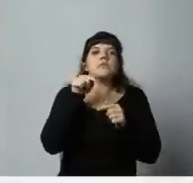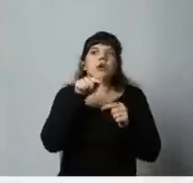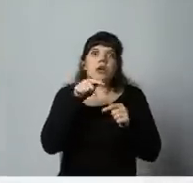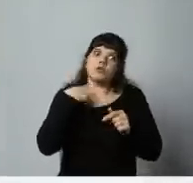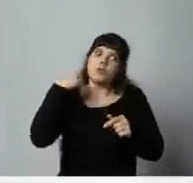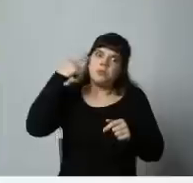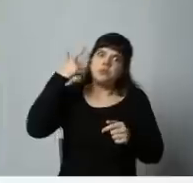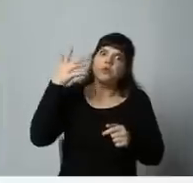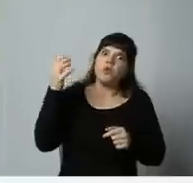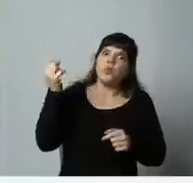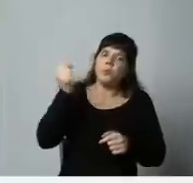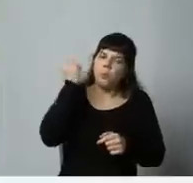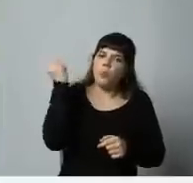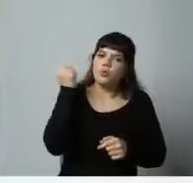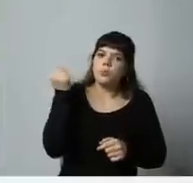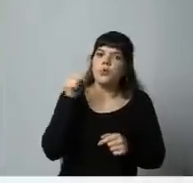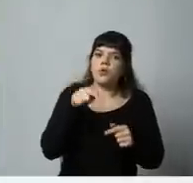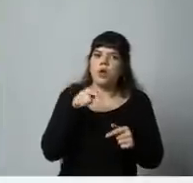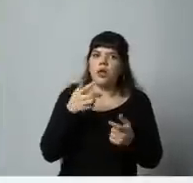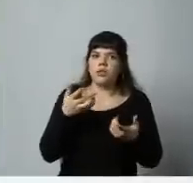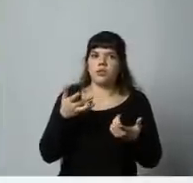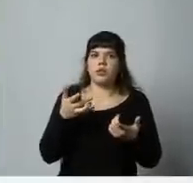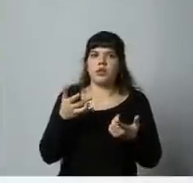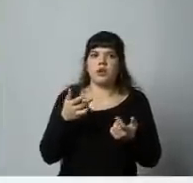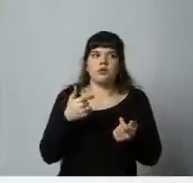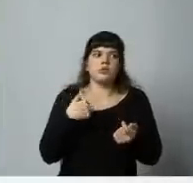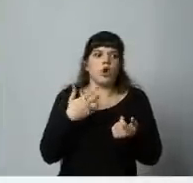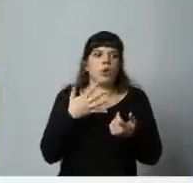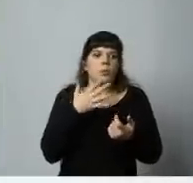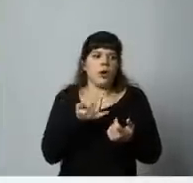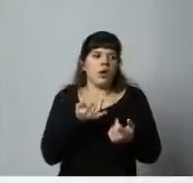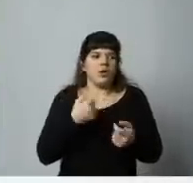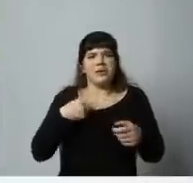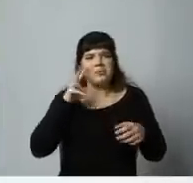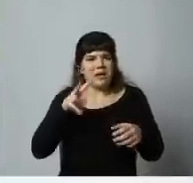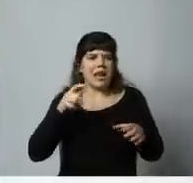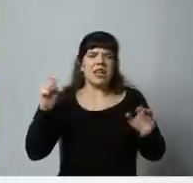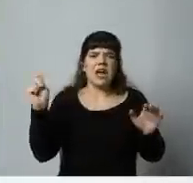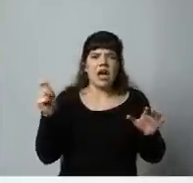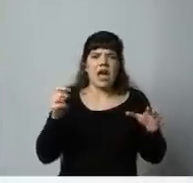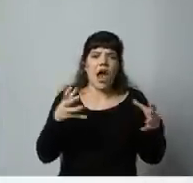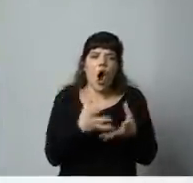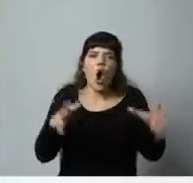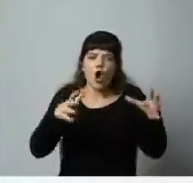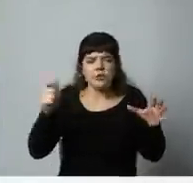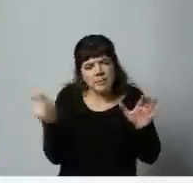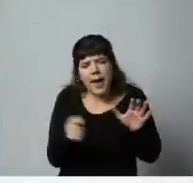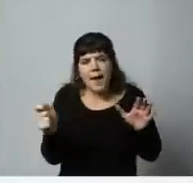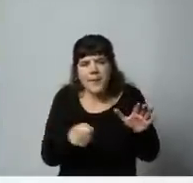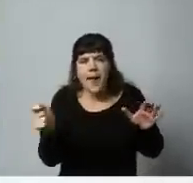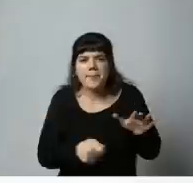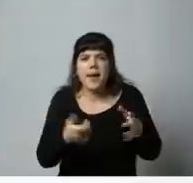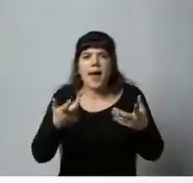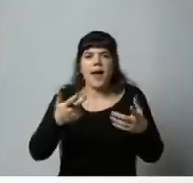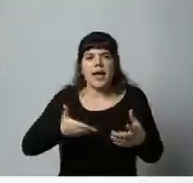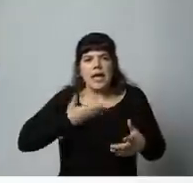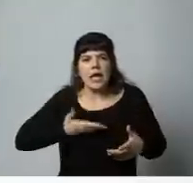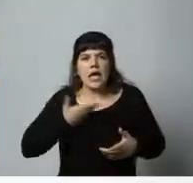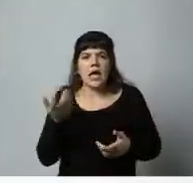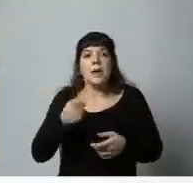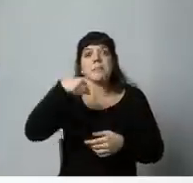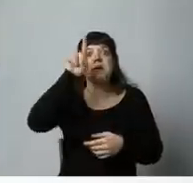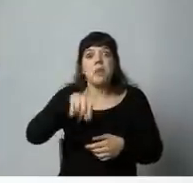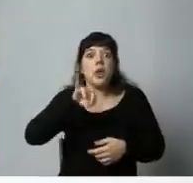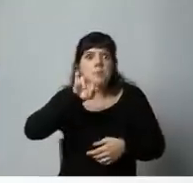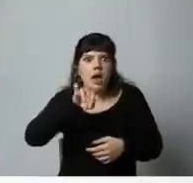corriente emancipadora Digamos si nosotros miramos el cero Leo si miramos el gran Primero de Mayo que hubo en Uruguay fue el primero de